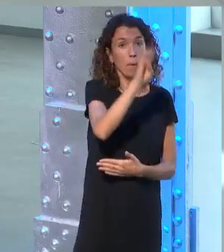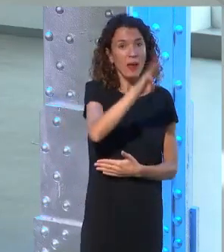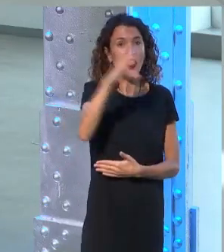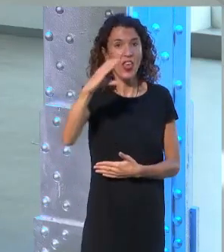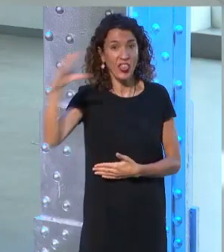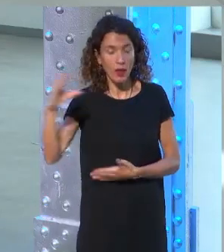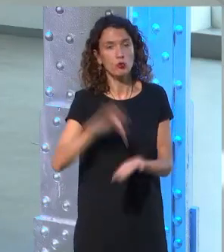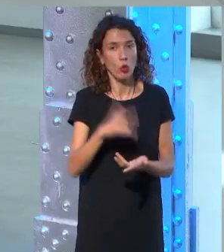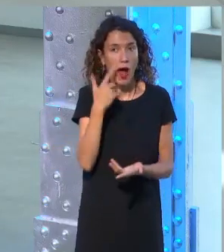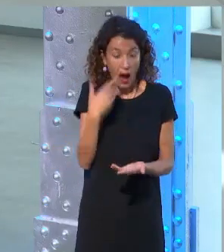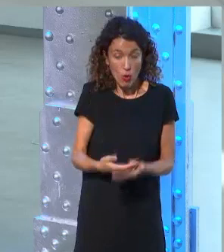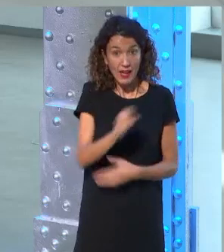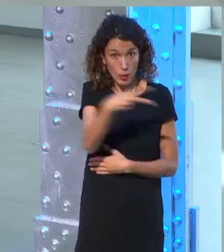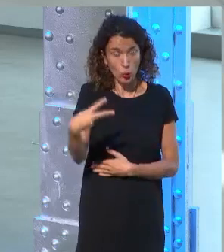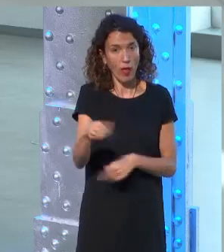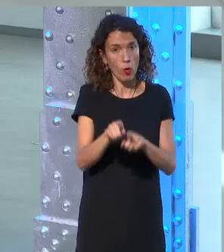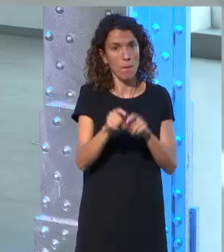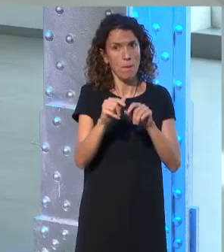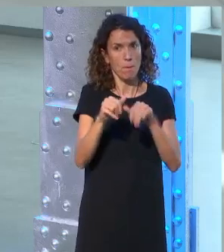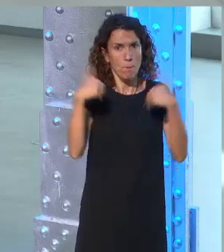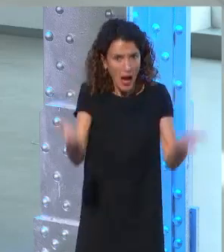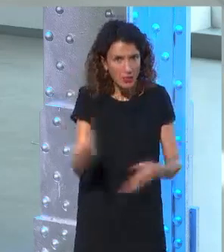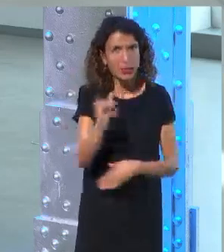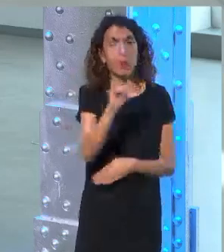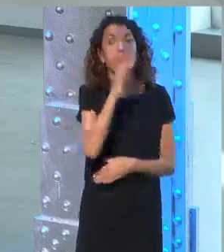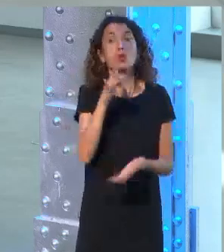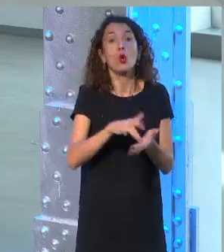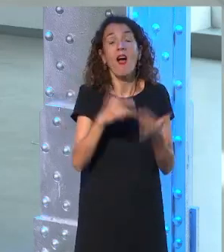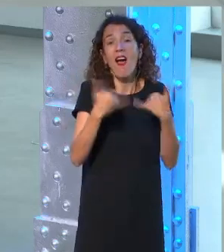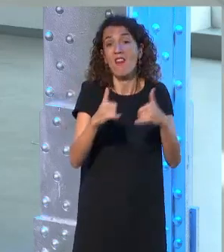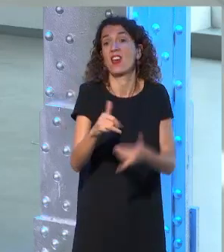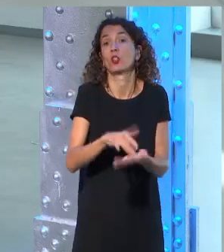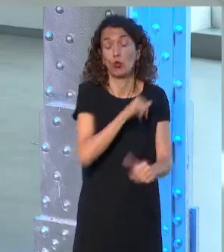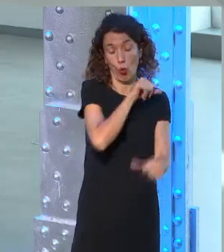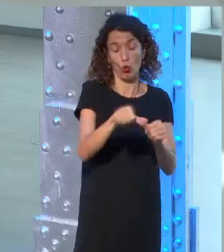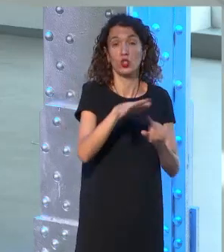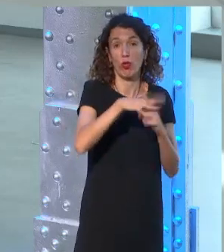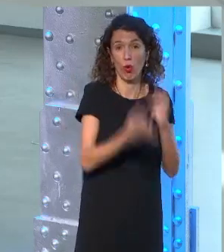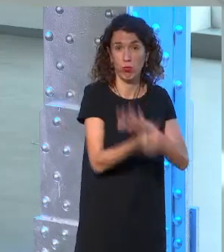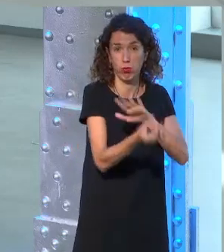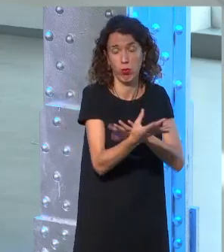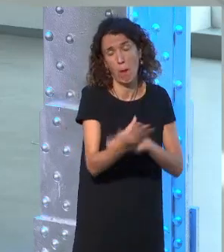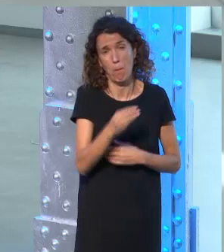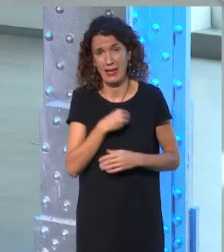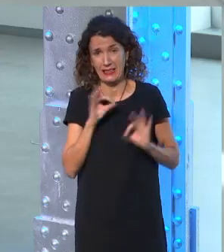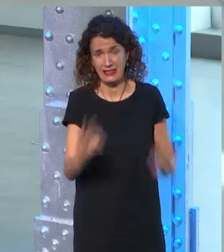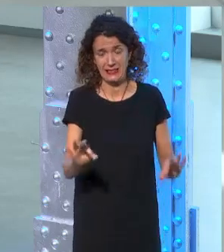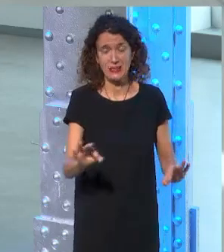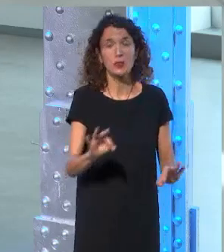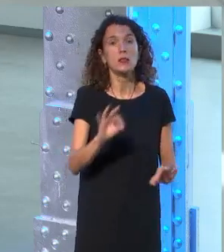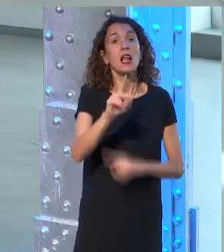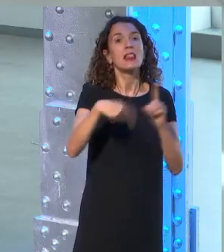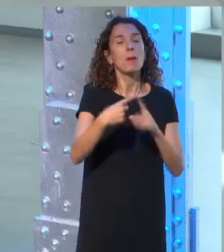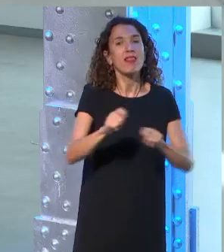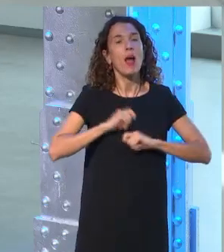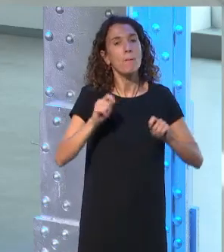se están viendo reforzados con los eventos que han ocurrido, desgraciadamente, y luego esto